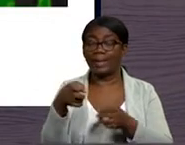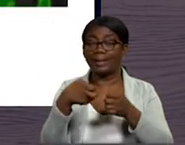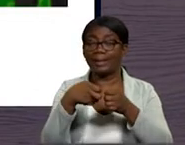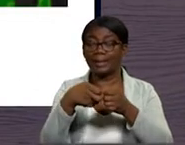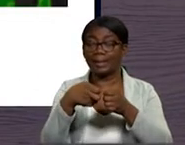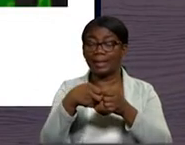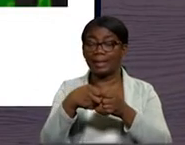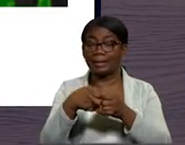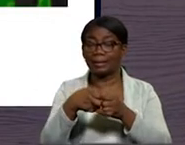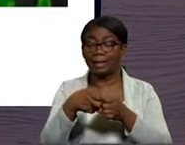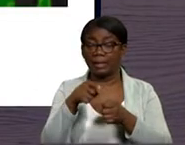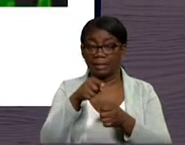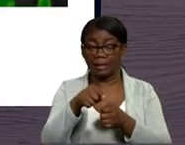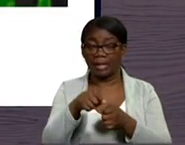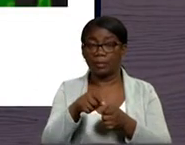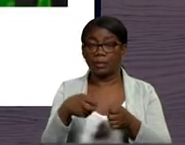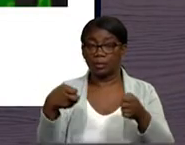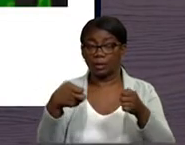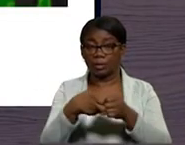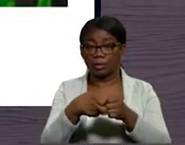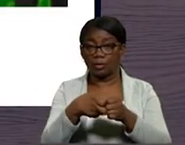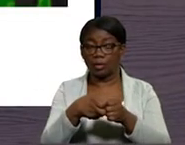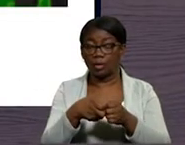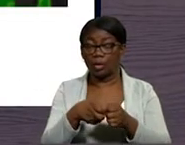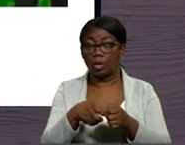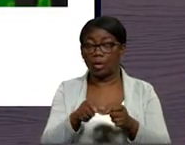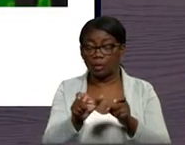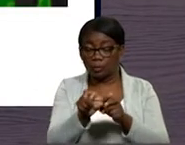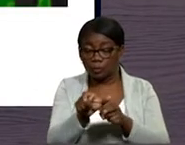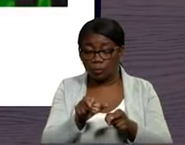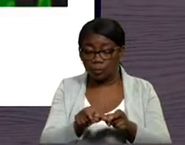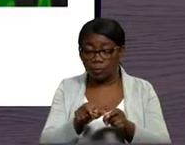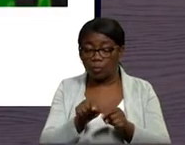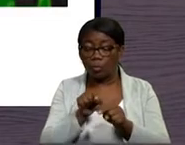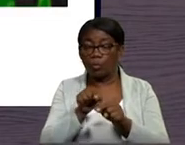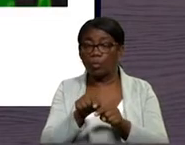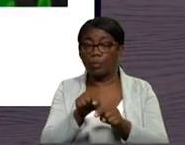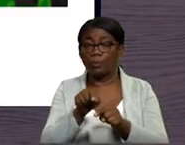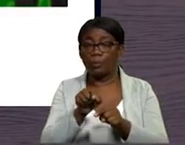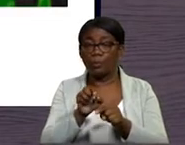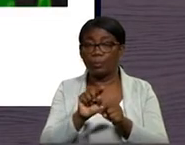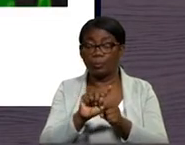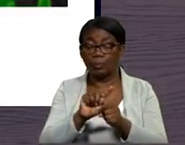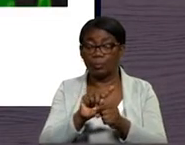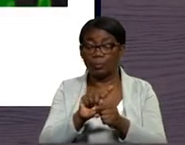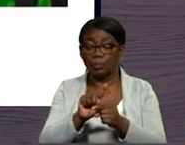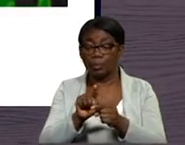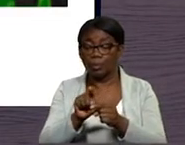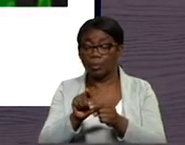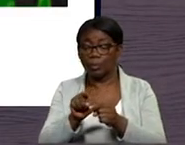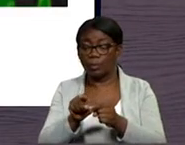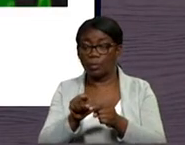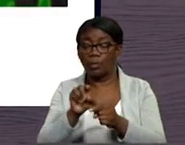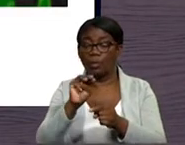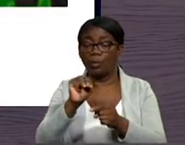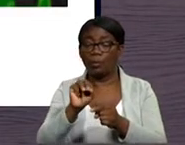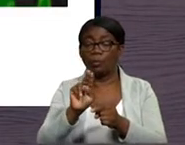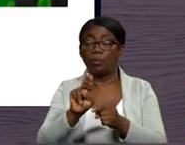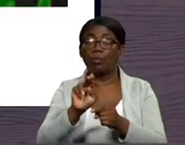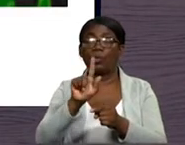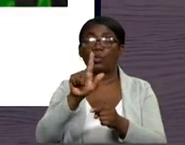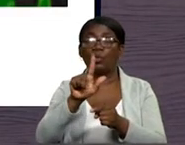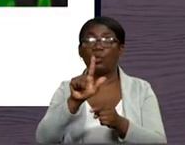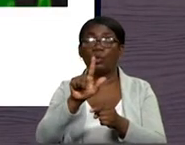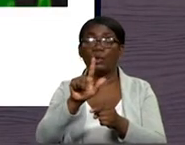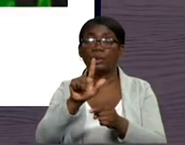anteriormente, conectar tu multímetro en la perilla VCD, voltaje de corriente directa. ¿Ok? En el